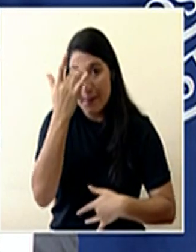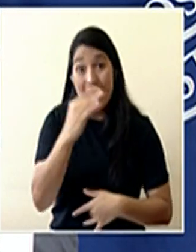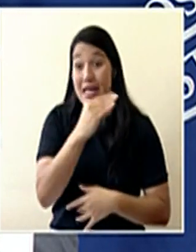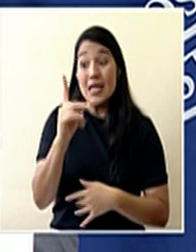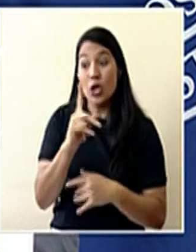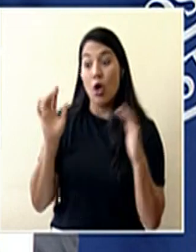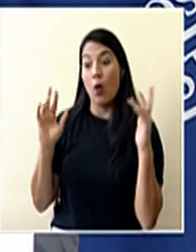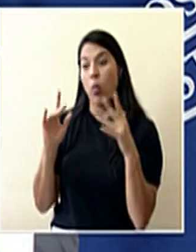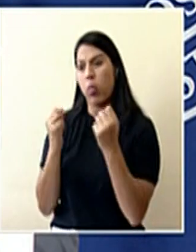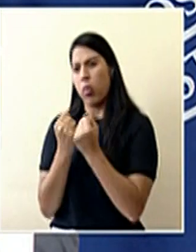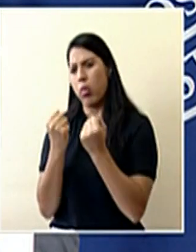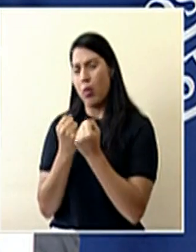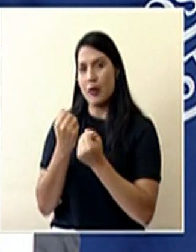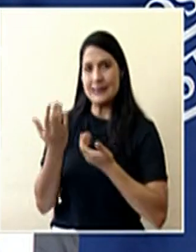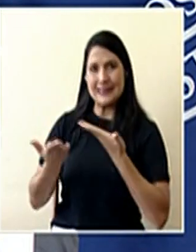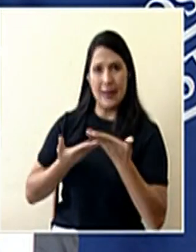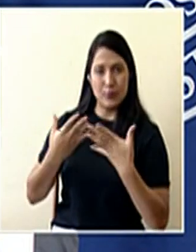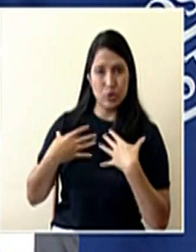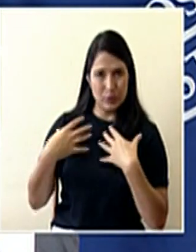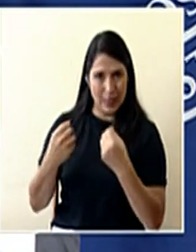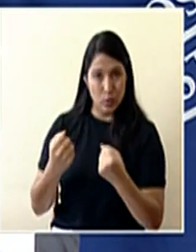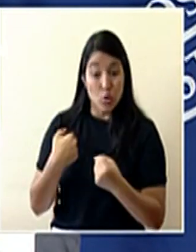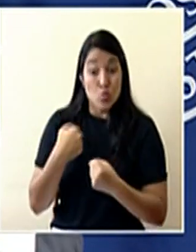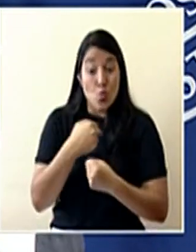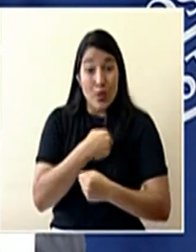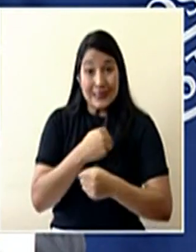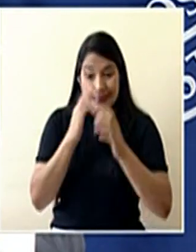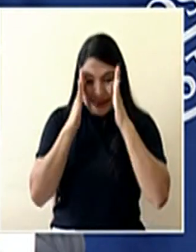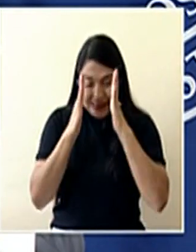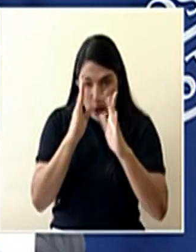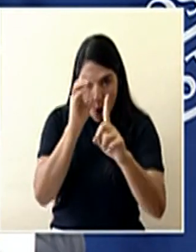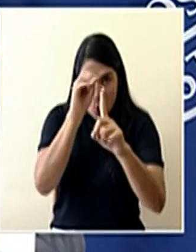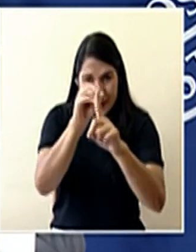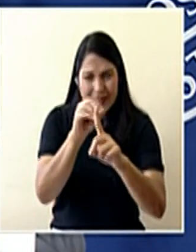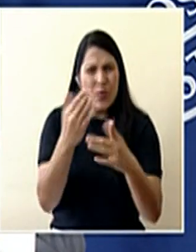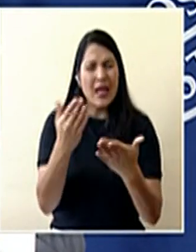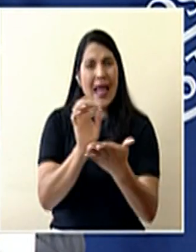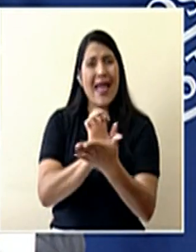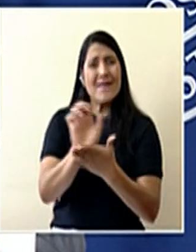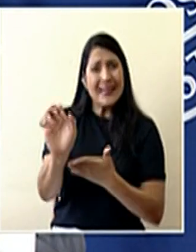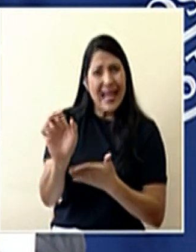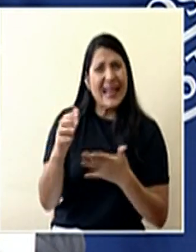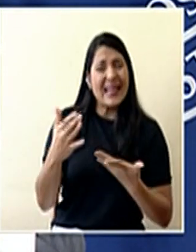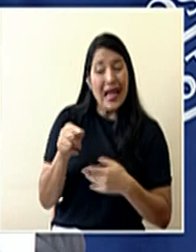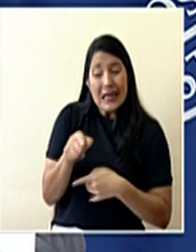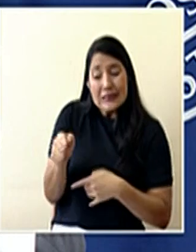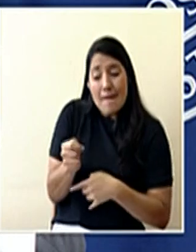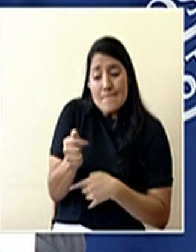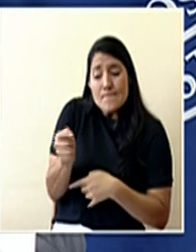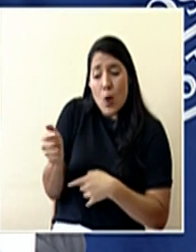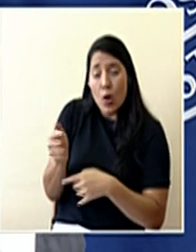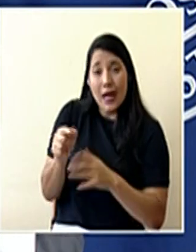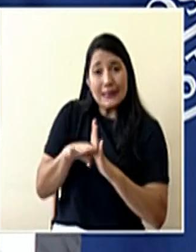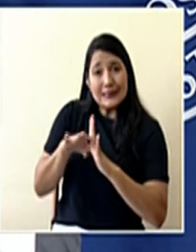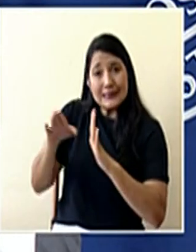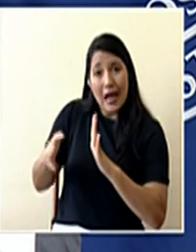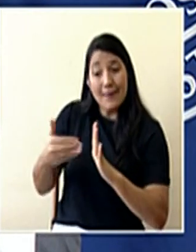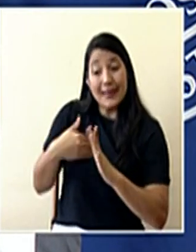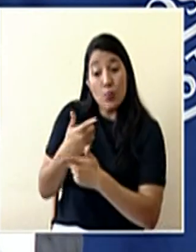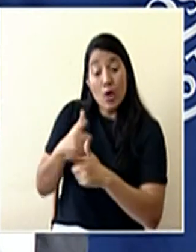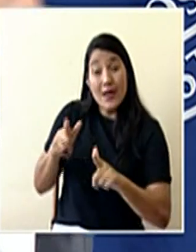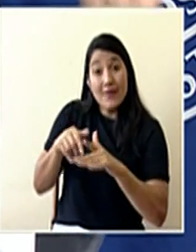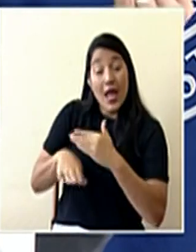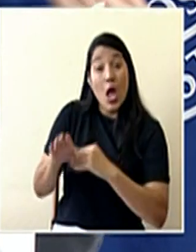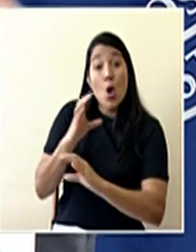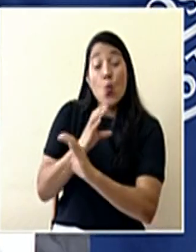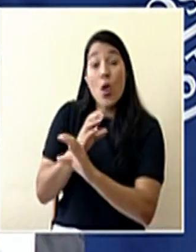saturar los servicios de salud. Nuestra misión en este momento es evitar que esas pocas camas que tenemos disponibles en unidades de cuidados intensivos